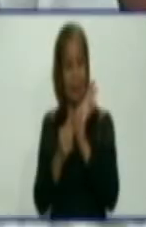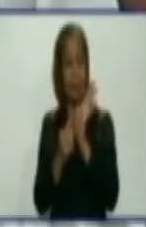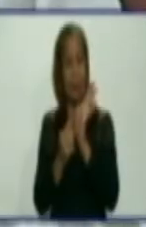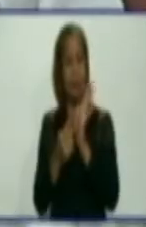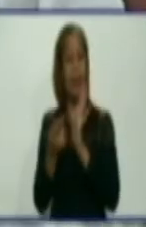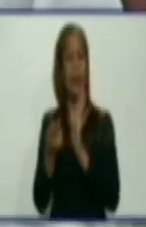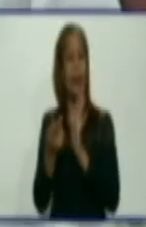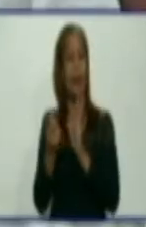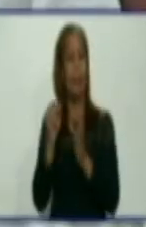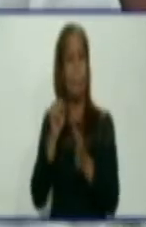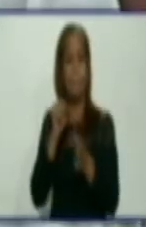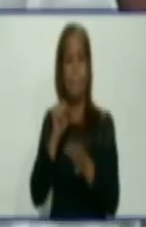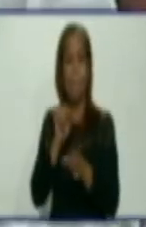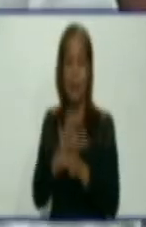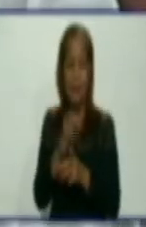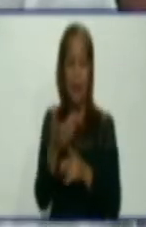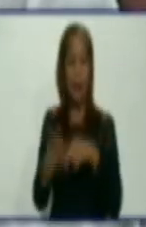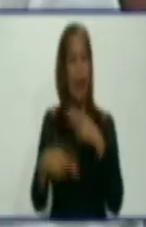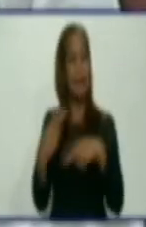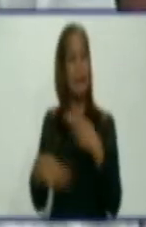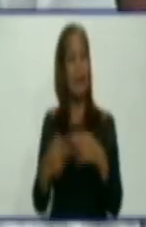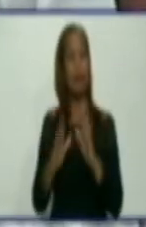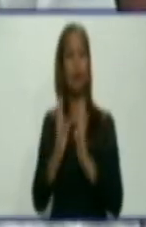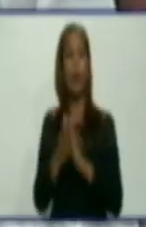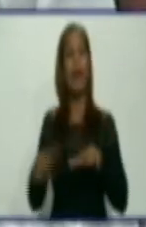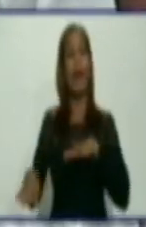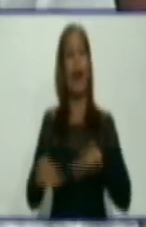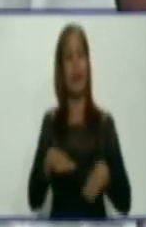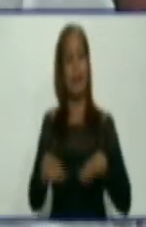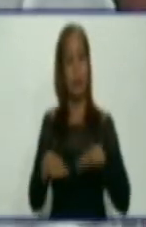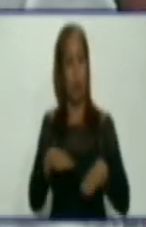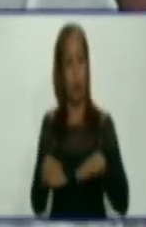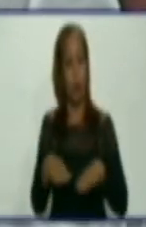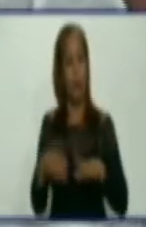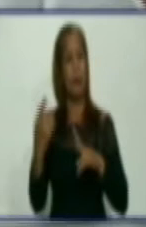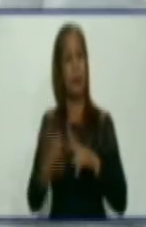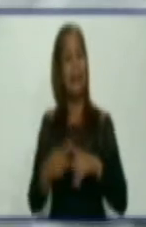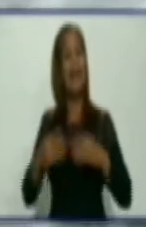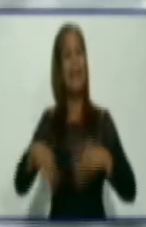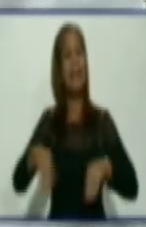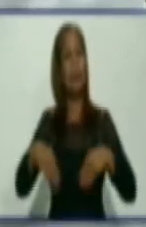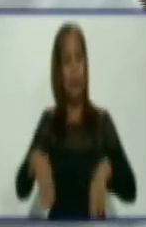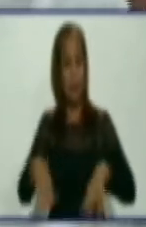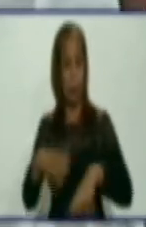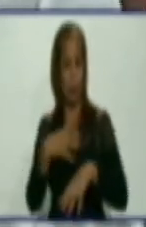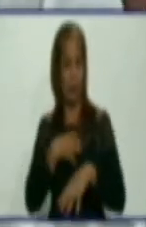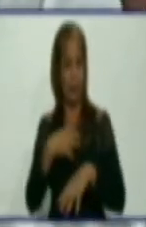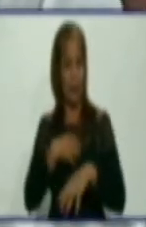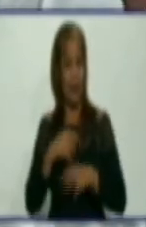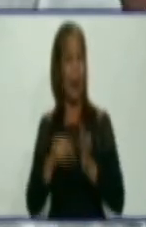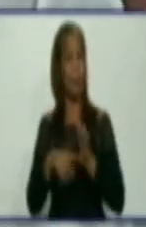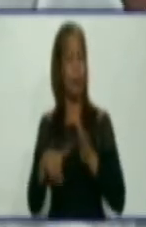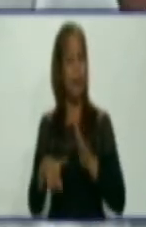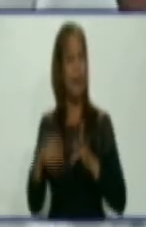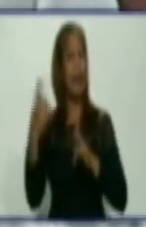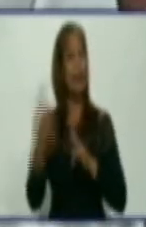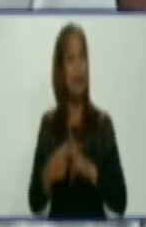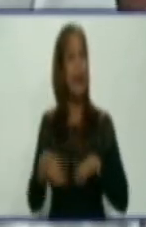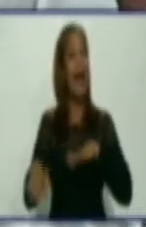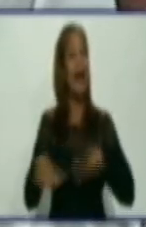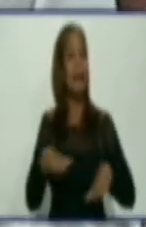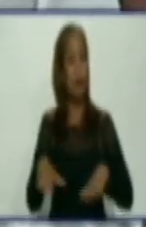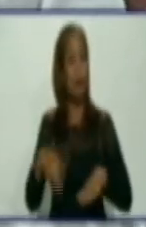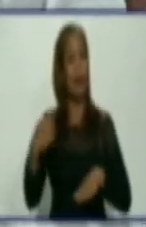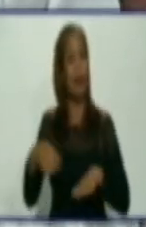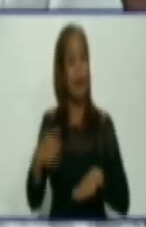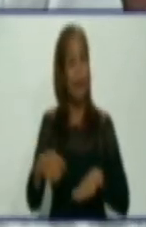acciones o la información a la población sobre la situación que tiene la provincia y las acciones que debe hacer la población en el cumplimiento de esas medidas.